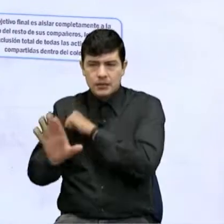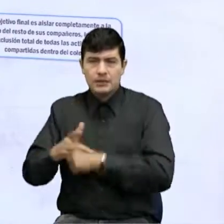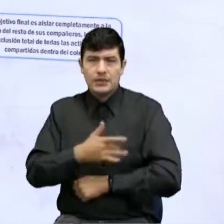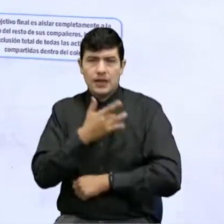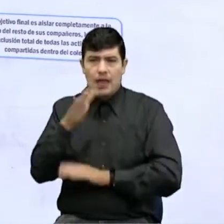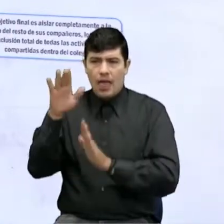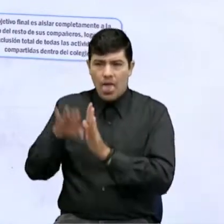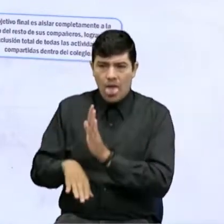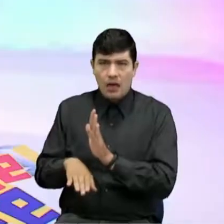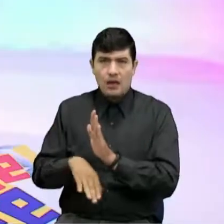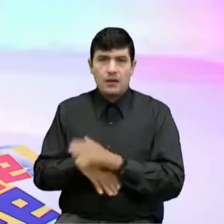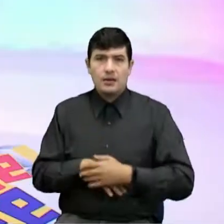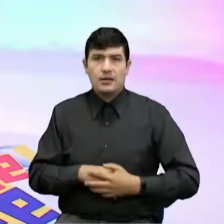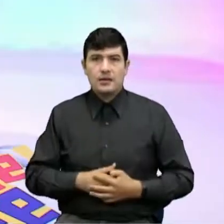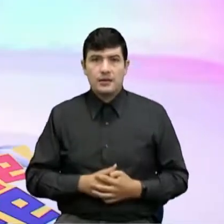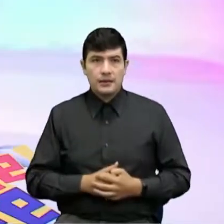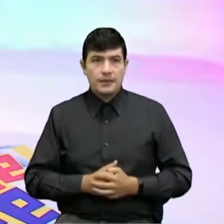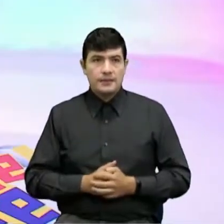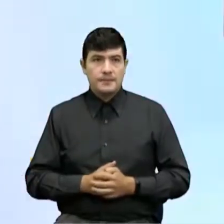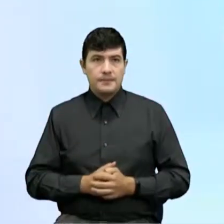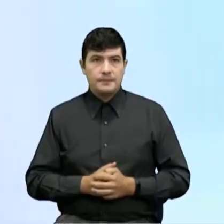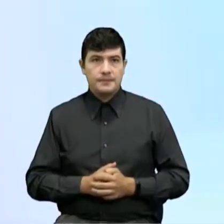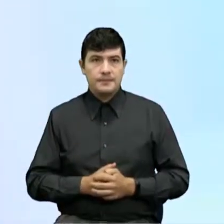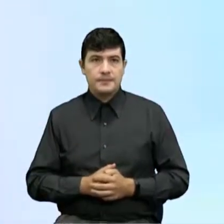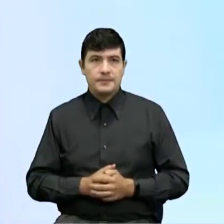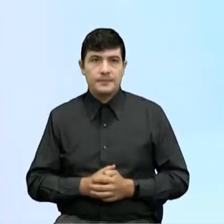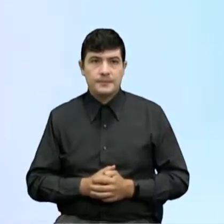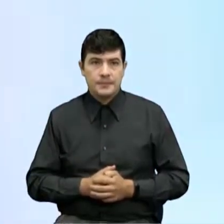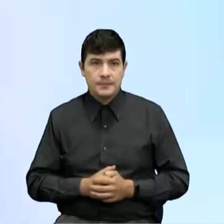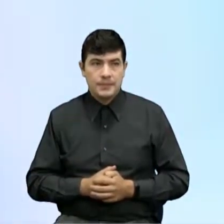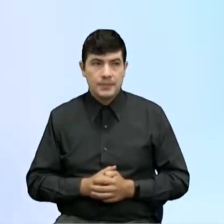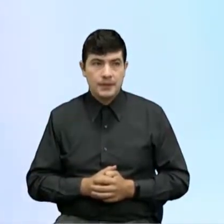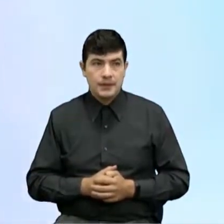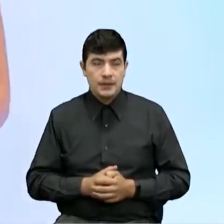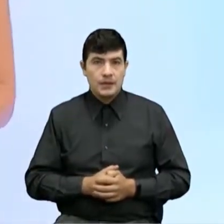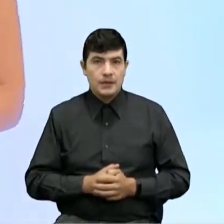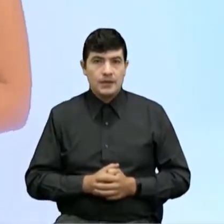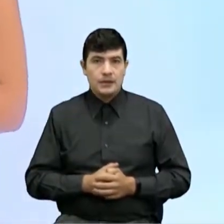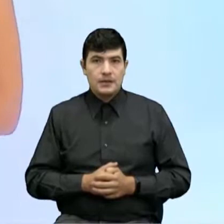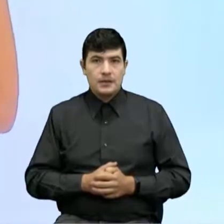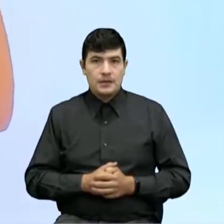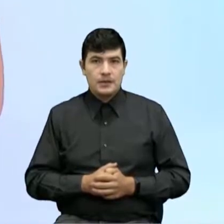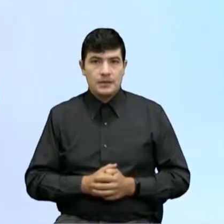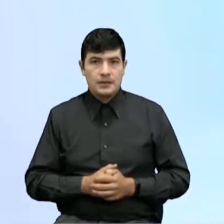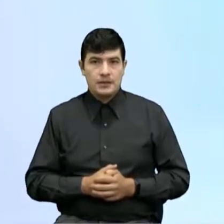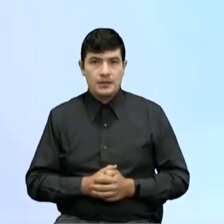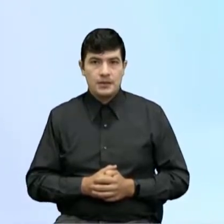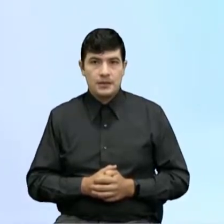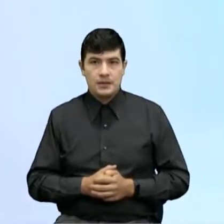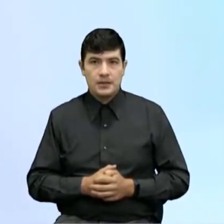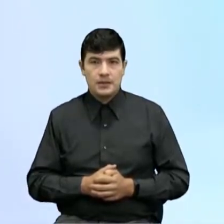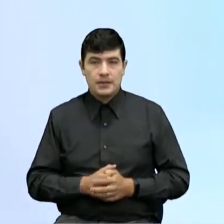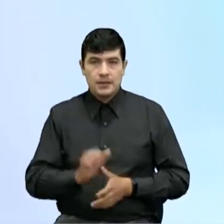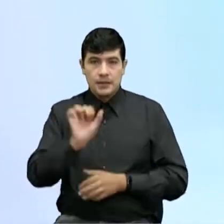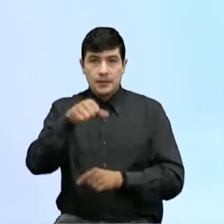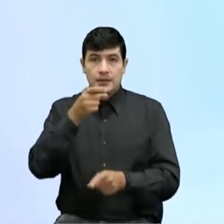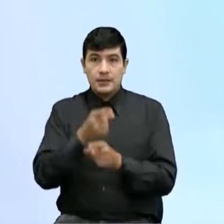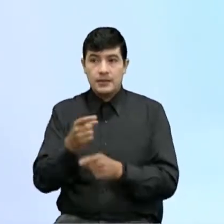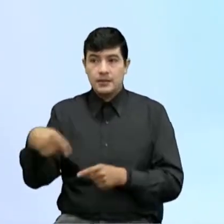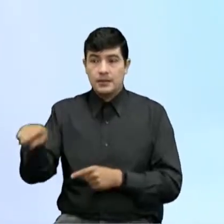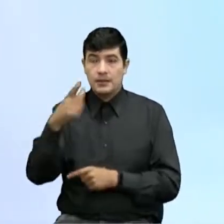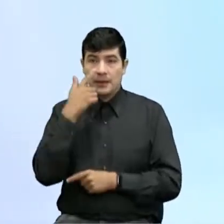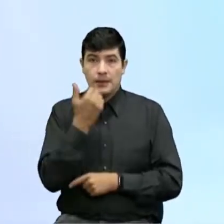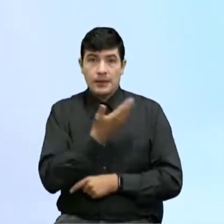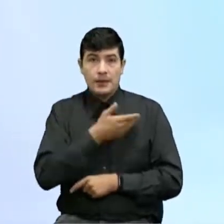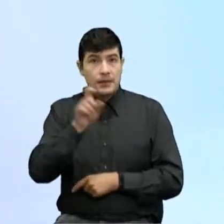el resto. Y mire que esto también los padres de familia tienen que tenerlo muy en cuenta, ¿no, profe? Porque acá no solamente estamos hablando